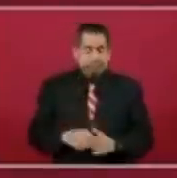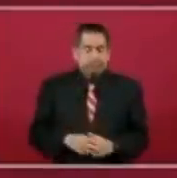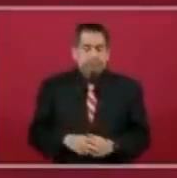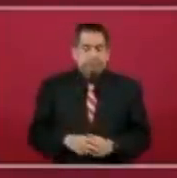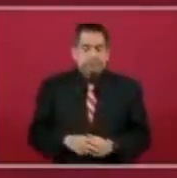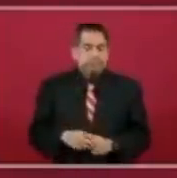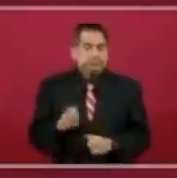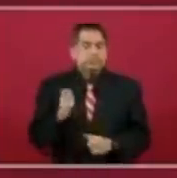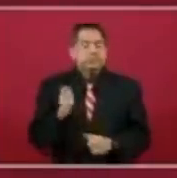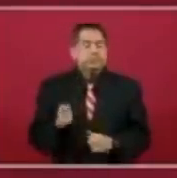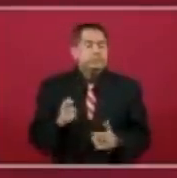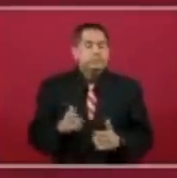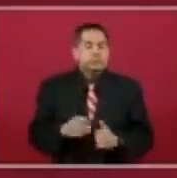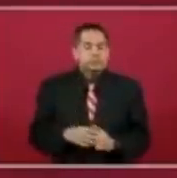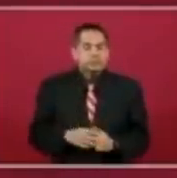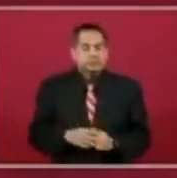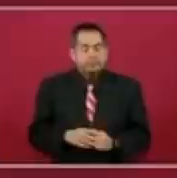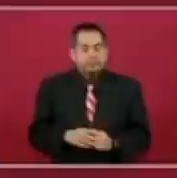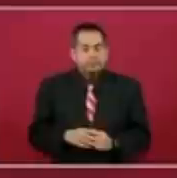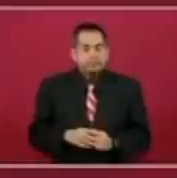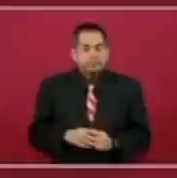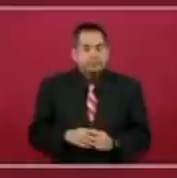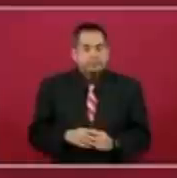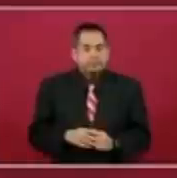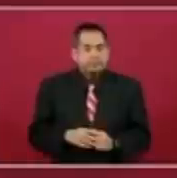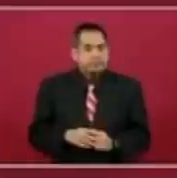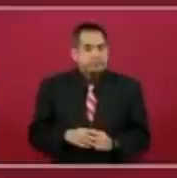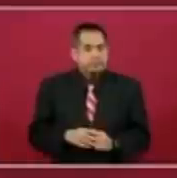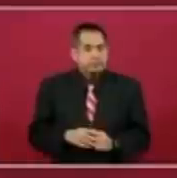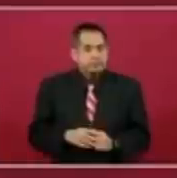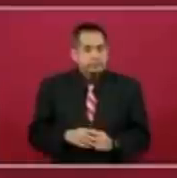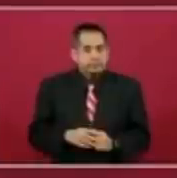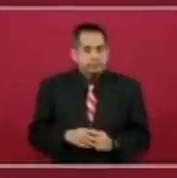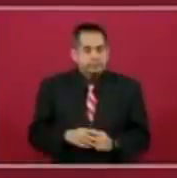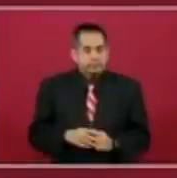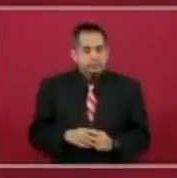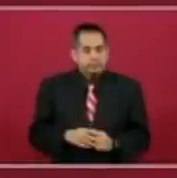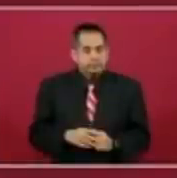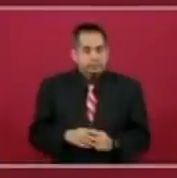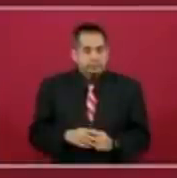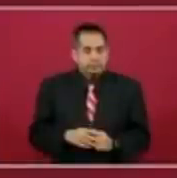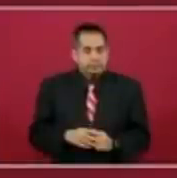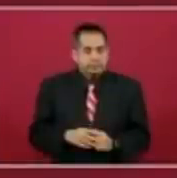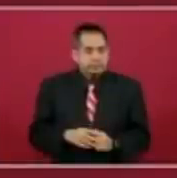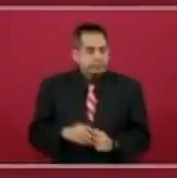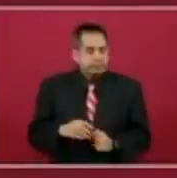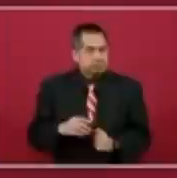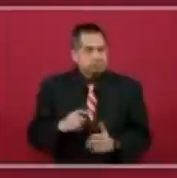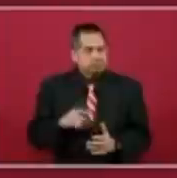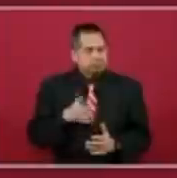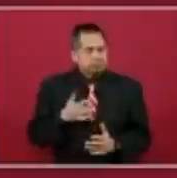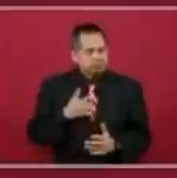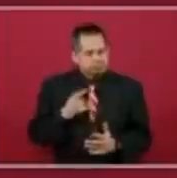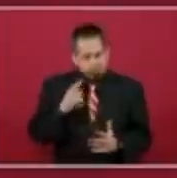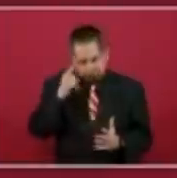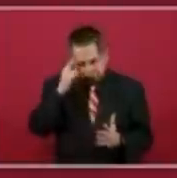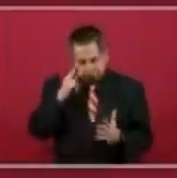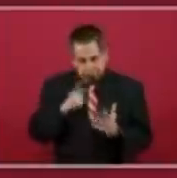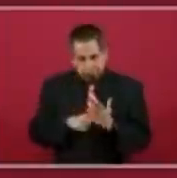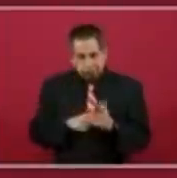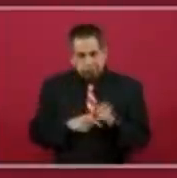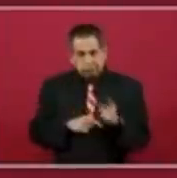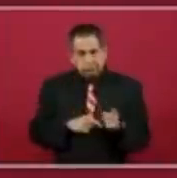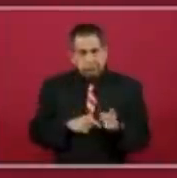porque creo que le dieron